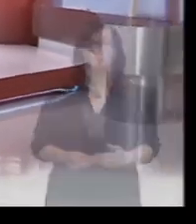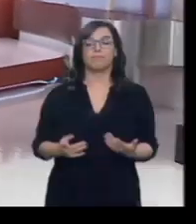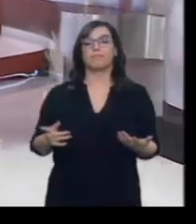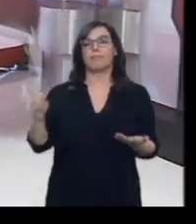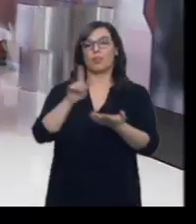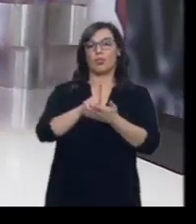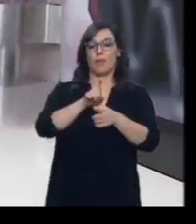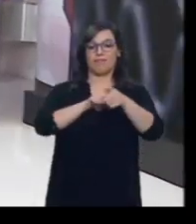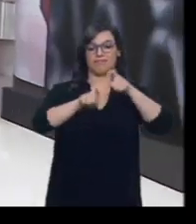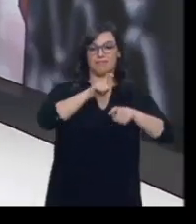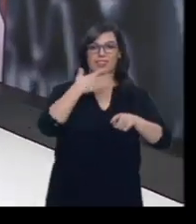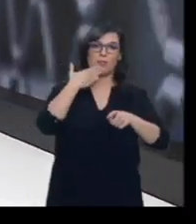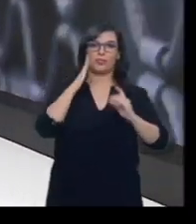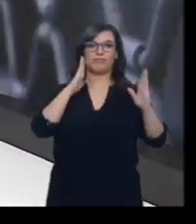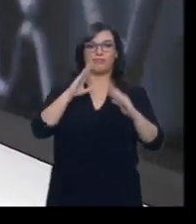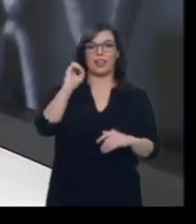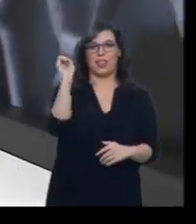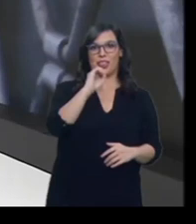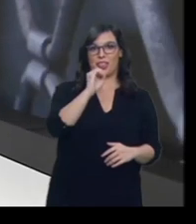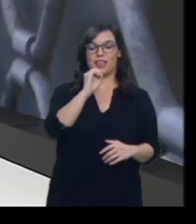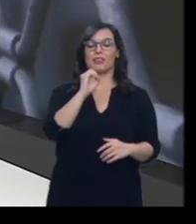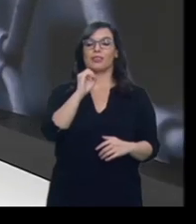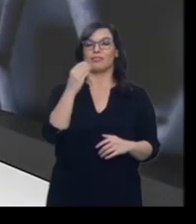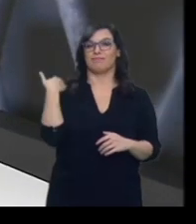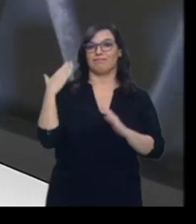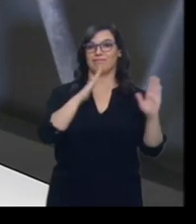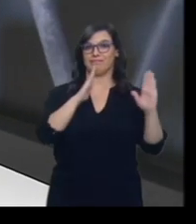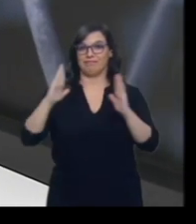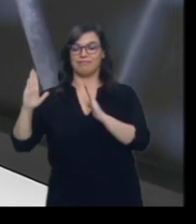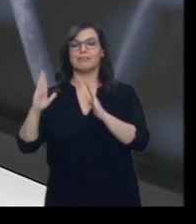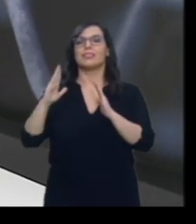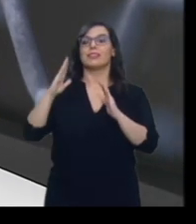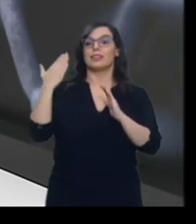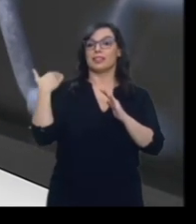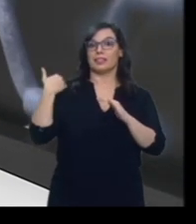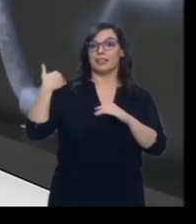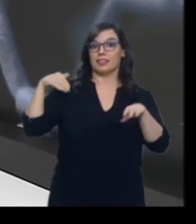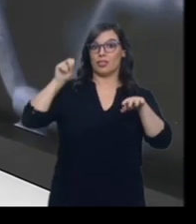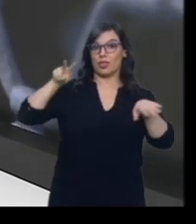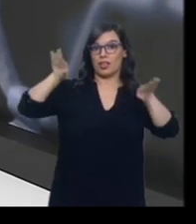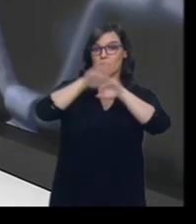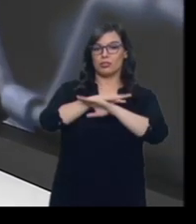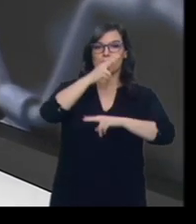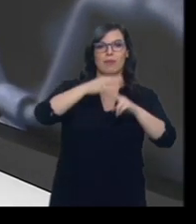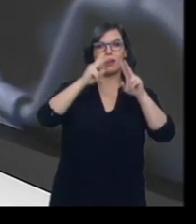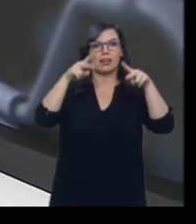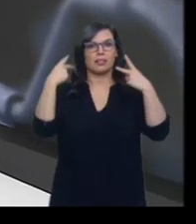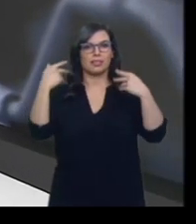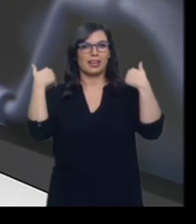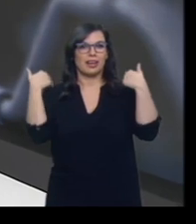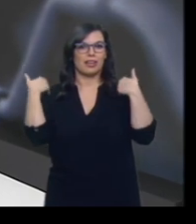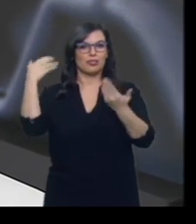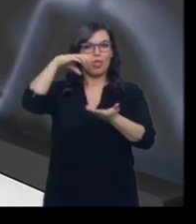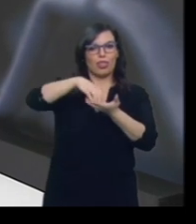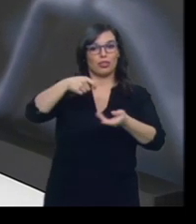Volvemos a la fase cero de la desescalada. Desde esta medianoche, bares, restaurantes, gimnasios y centros comerciales van a permanecer